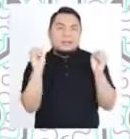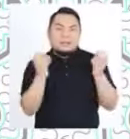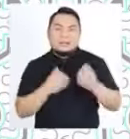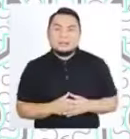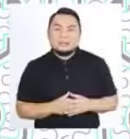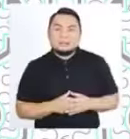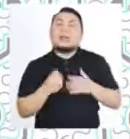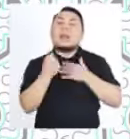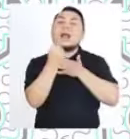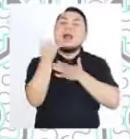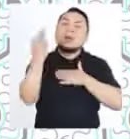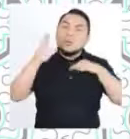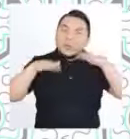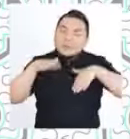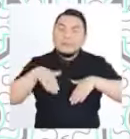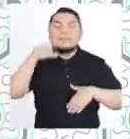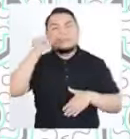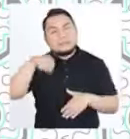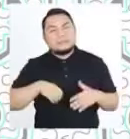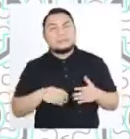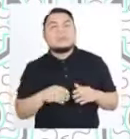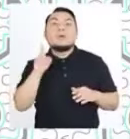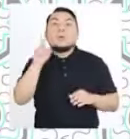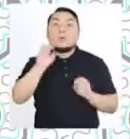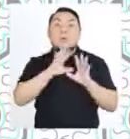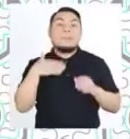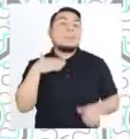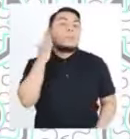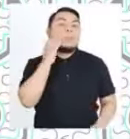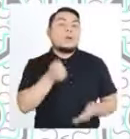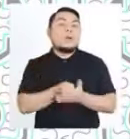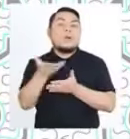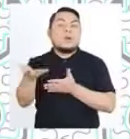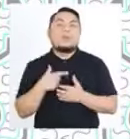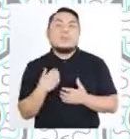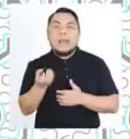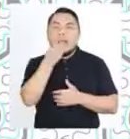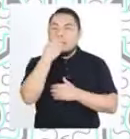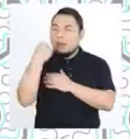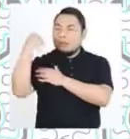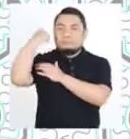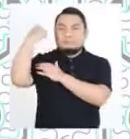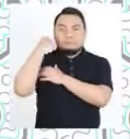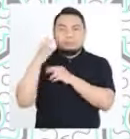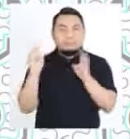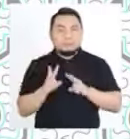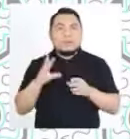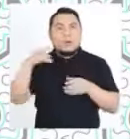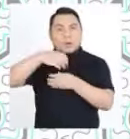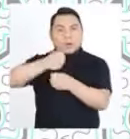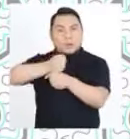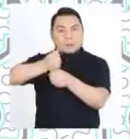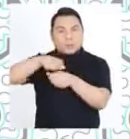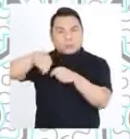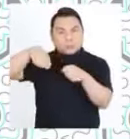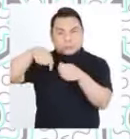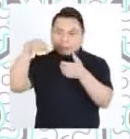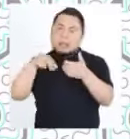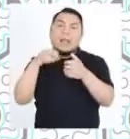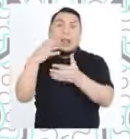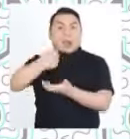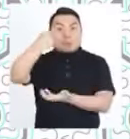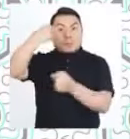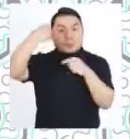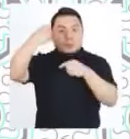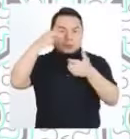o embolsados. Algunas veces sí. Un día mi mamá compró espinaca. Venían embolsadas y en la